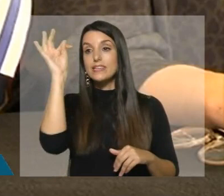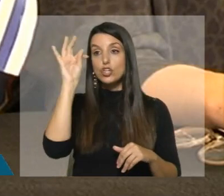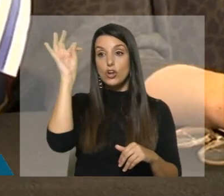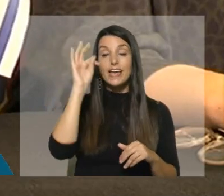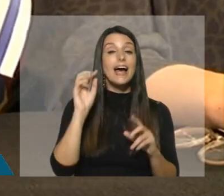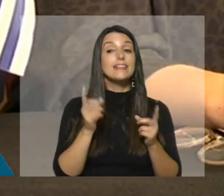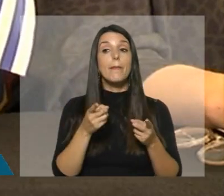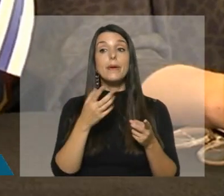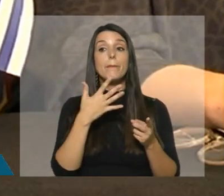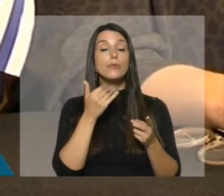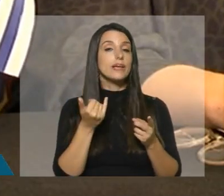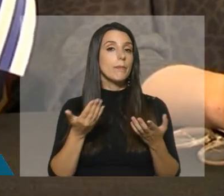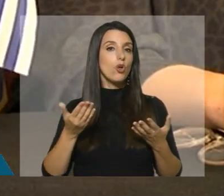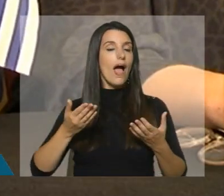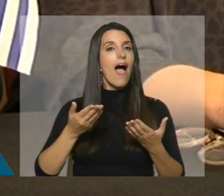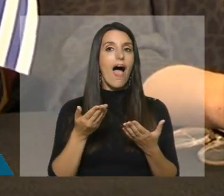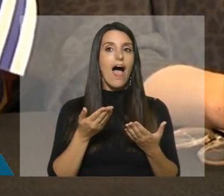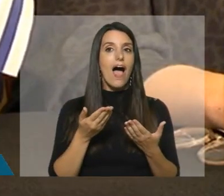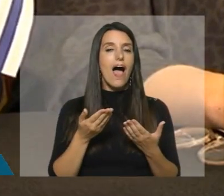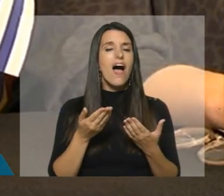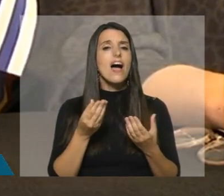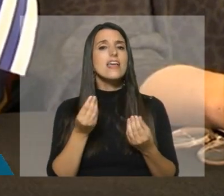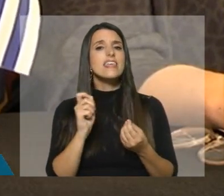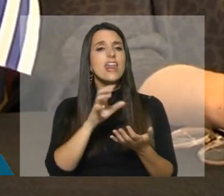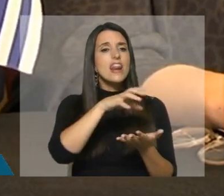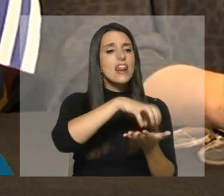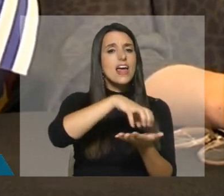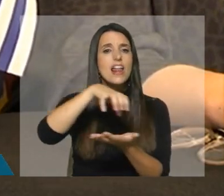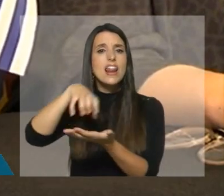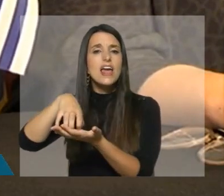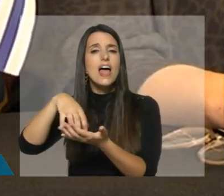y a las validaciones entre las agencias de evaluación